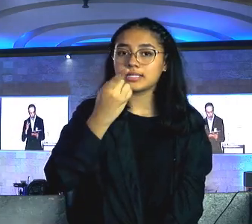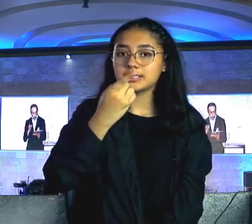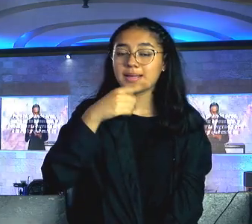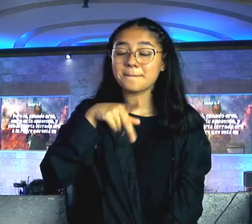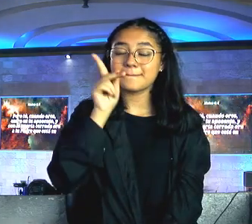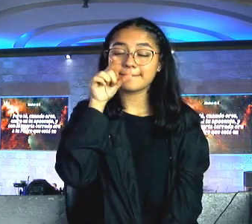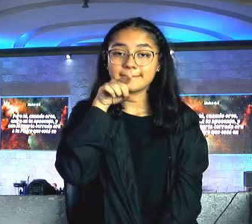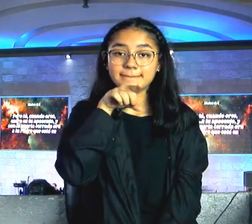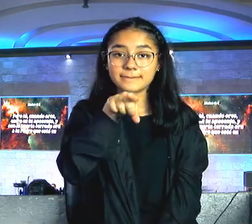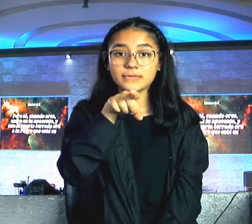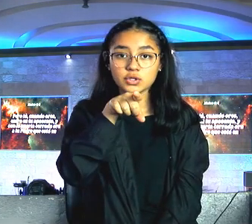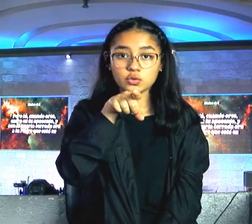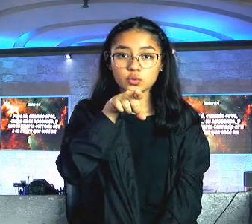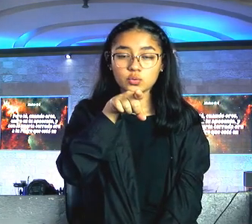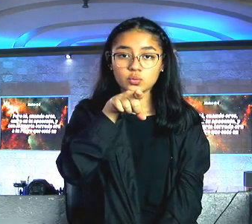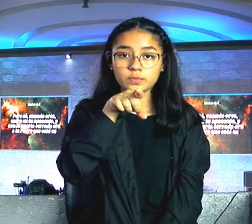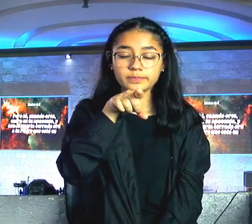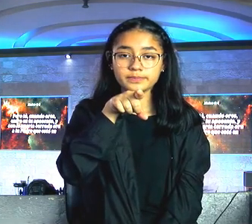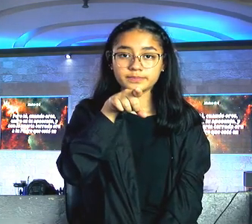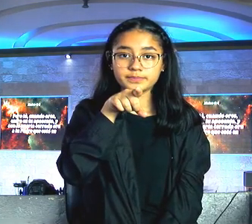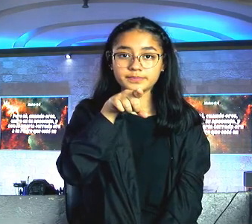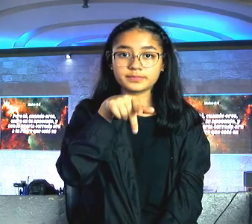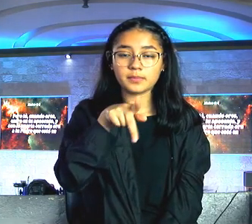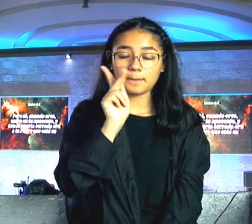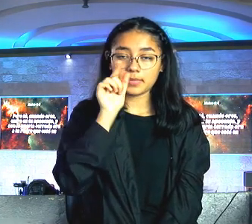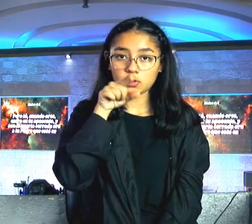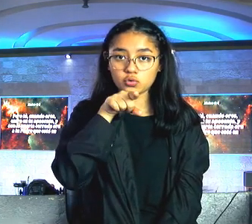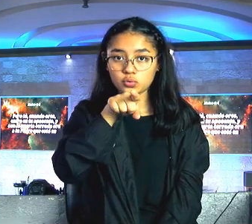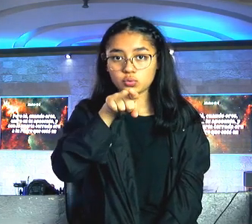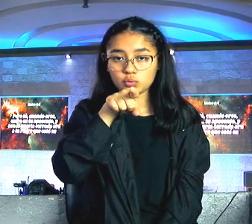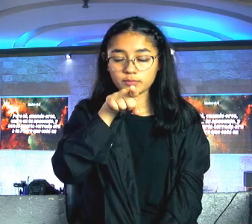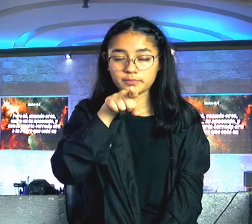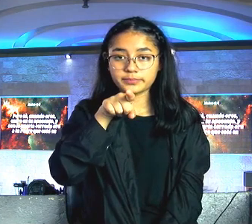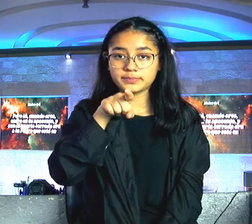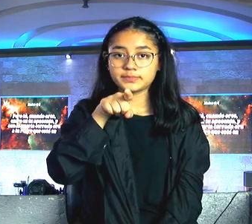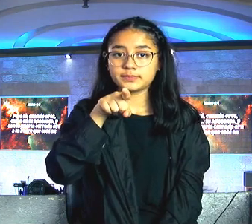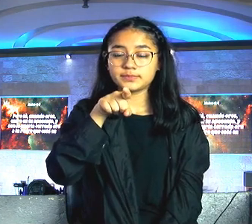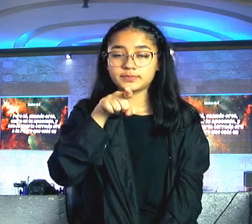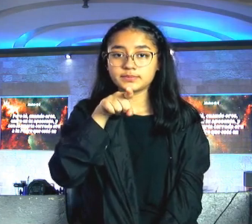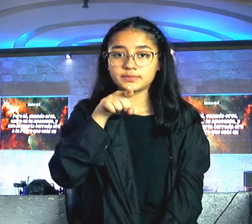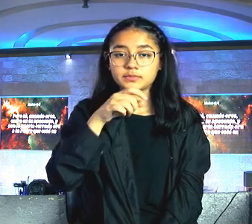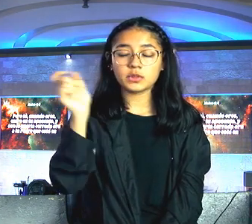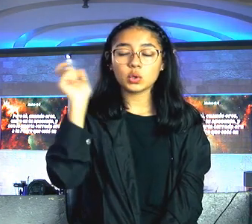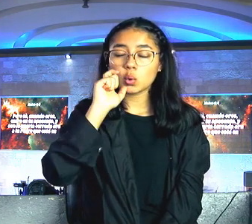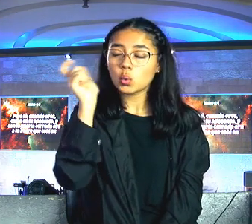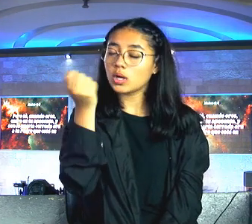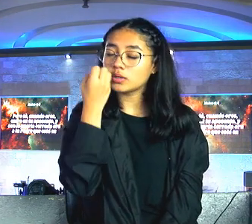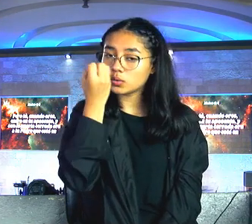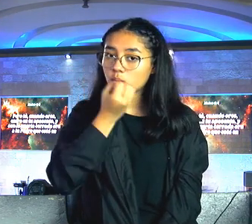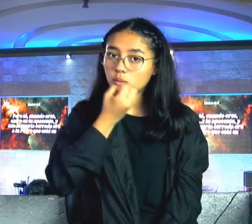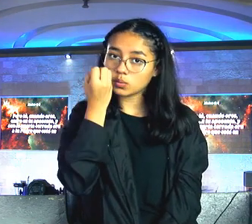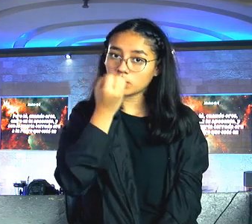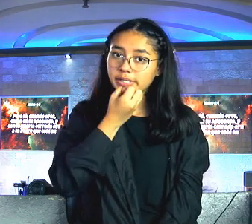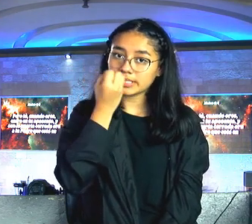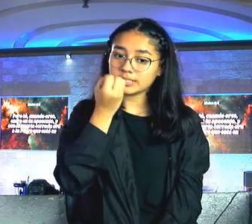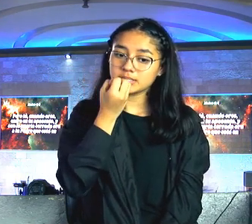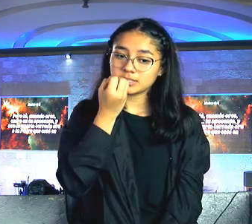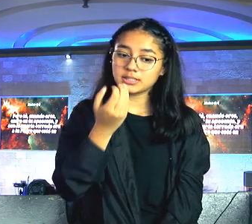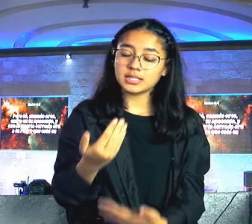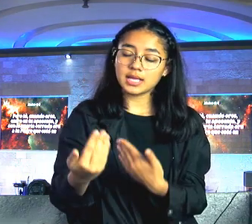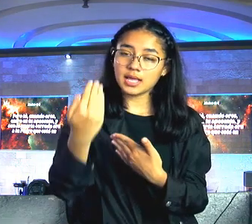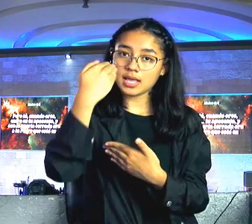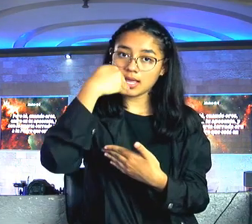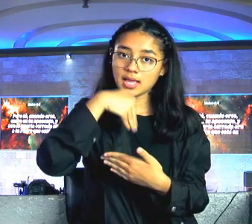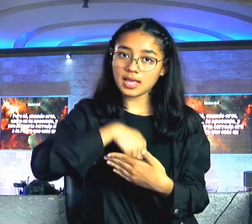tú, 6:6, Mateo 6:6, pero tú, cuando ores, entra en